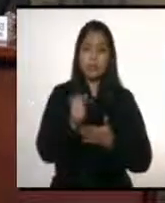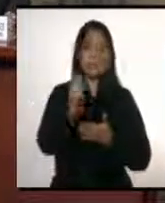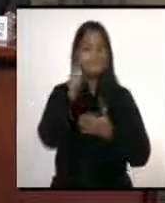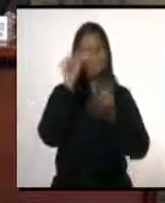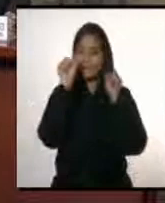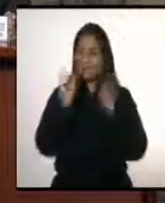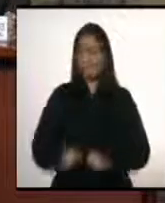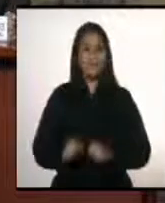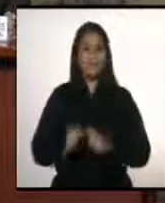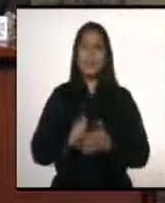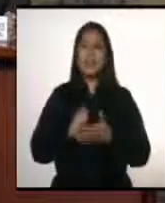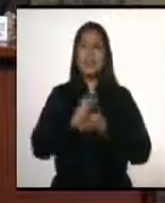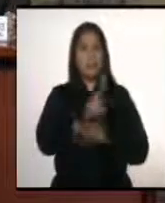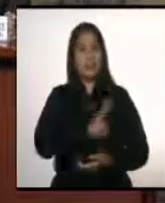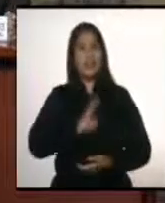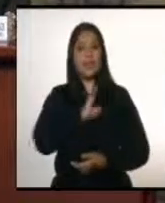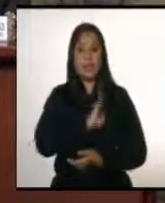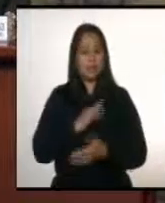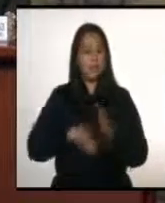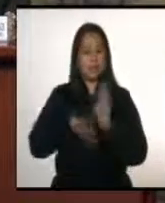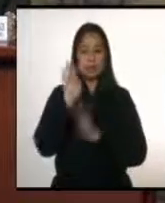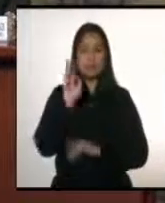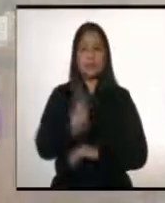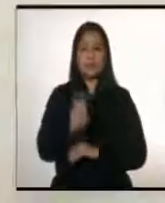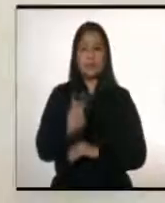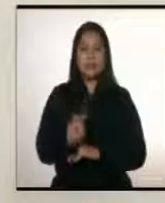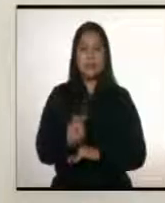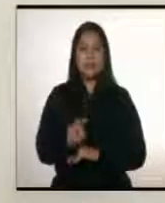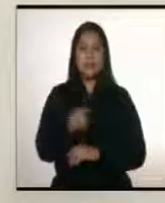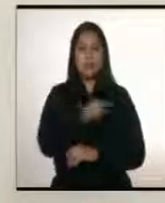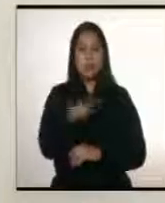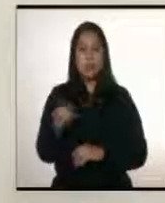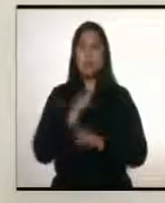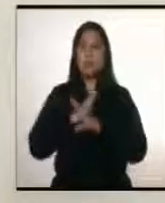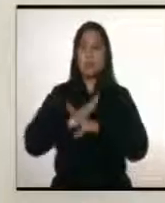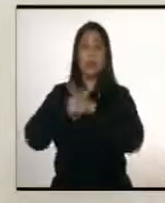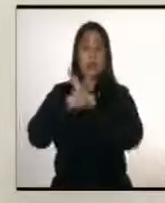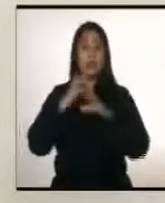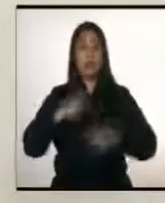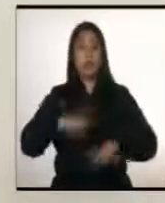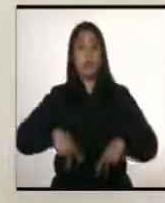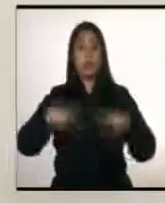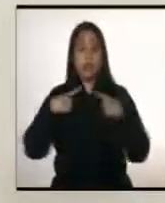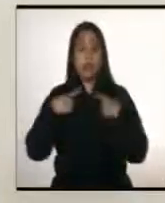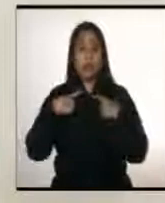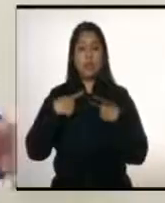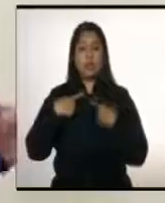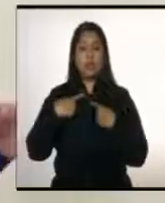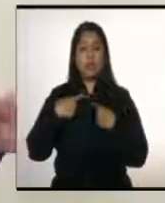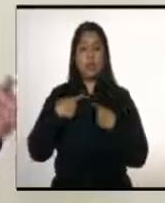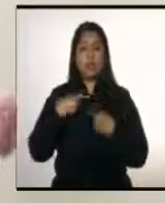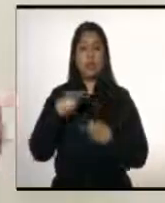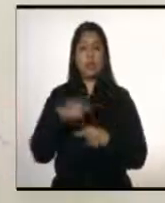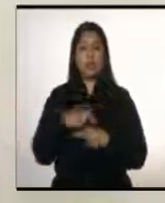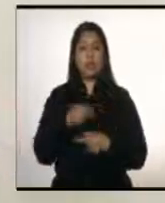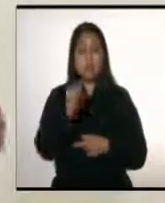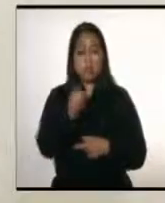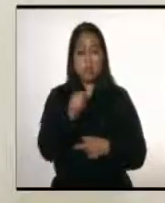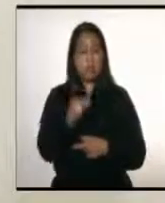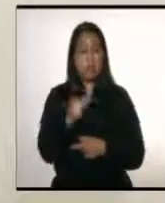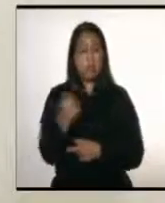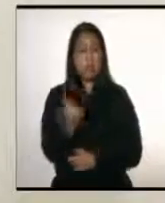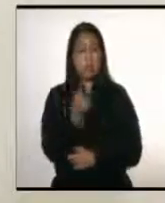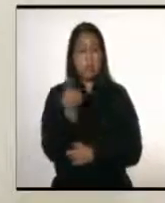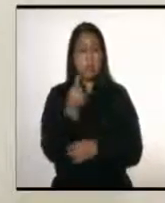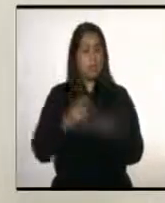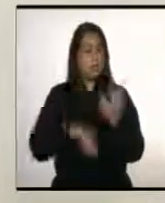a beneficiar al más necesitado y protejamos la vida como ese elemento más